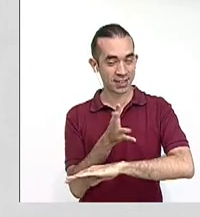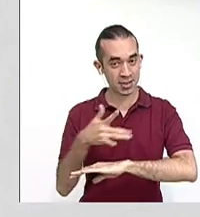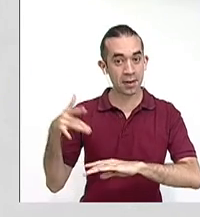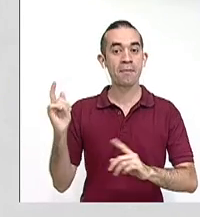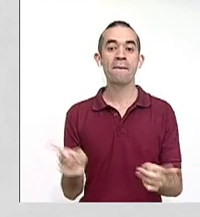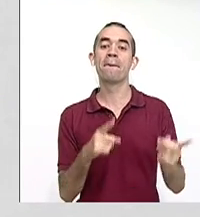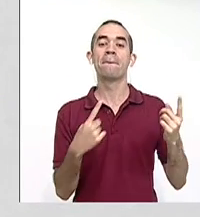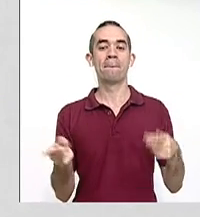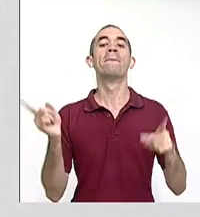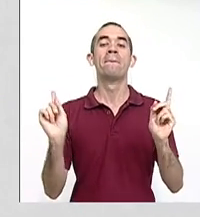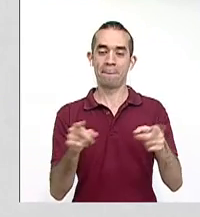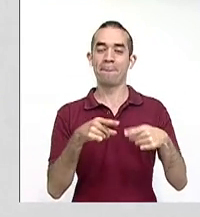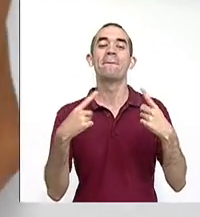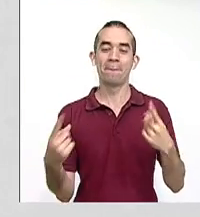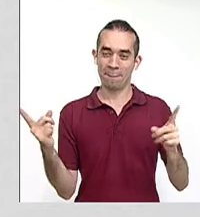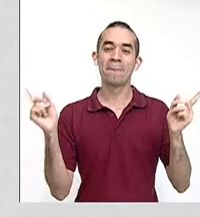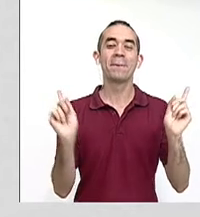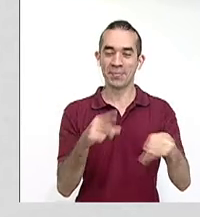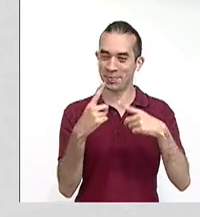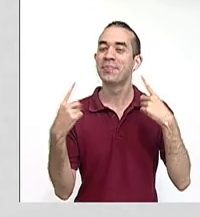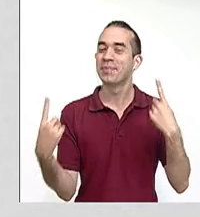No. No.